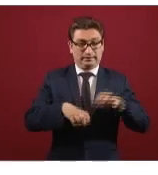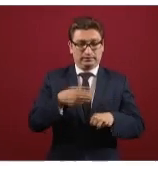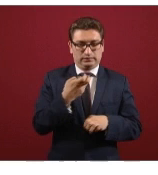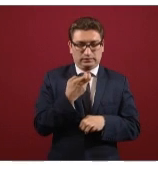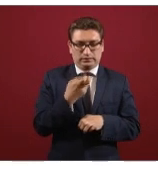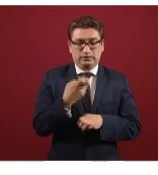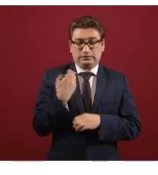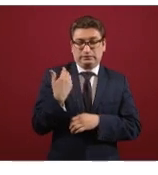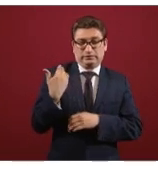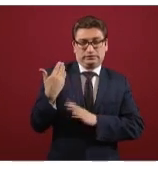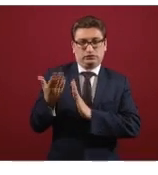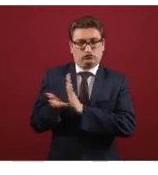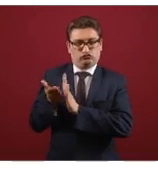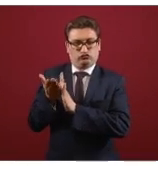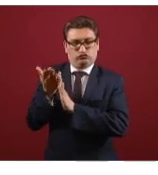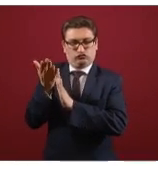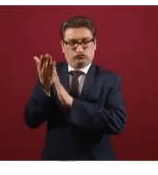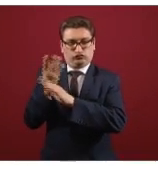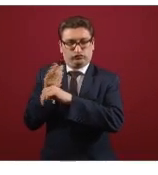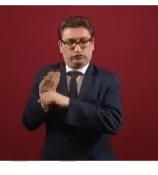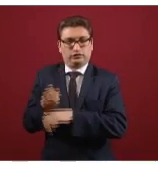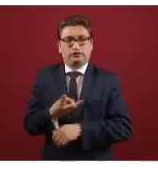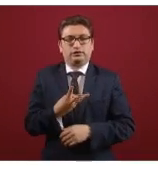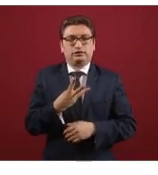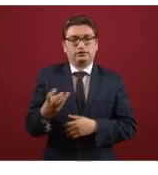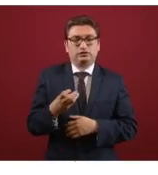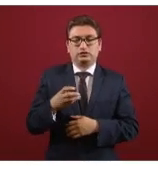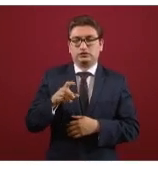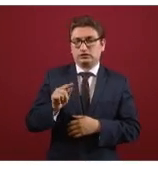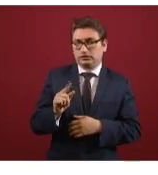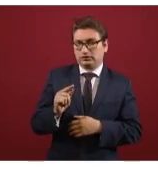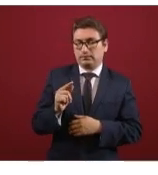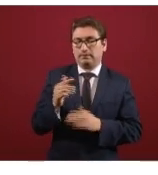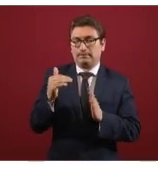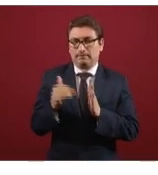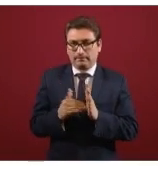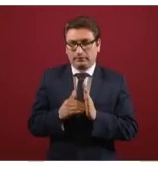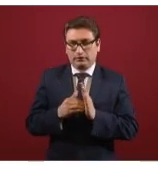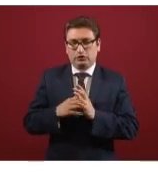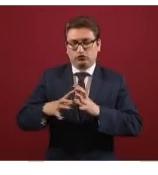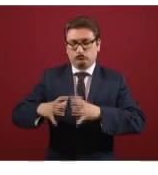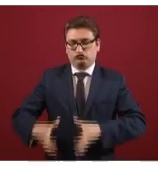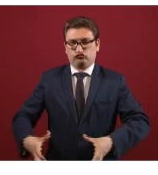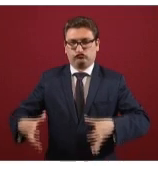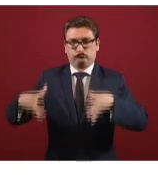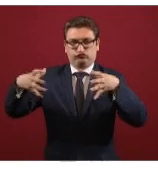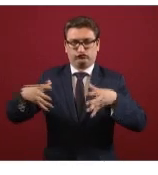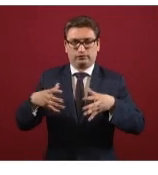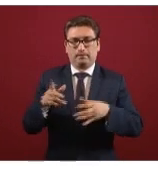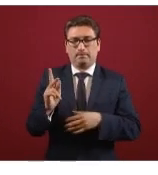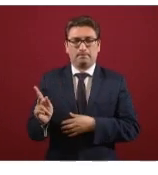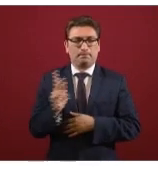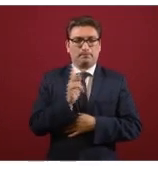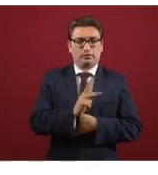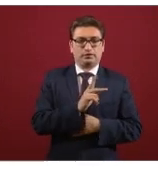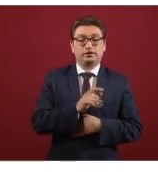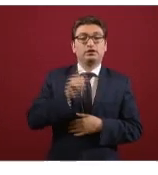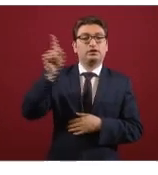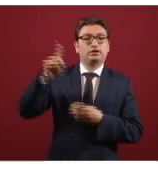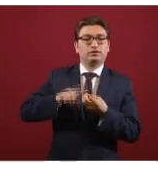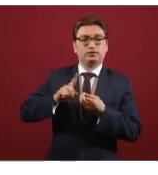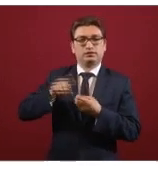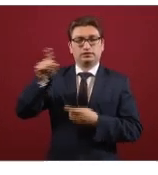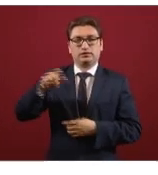una refinería de 360 mil barriles por día casi de la misma capacidad de nosotros en arabia saudita